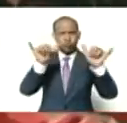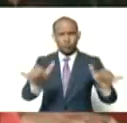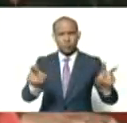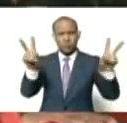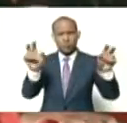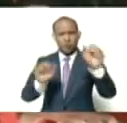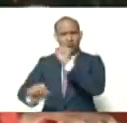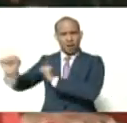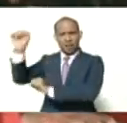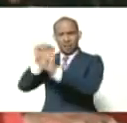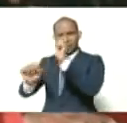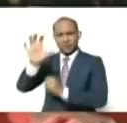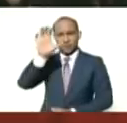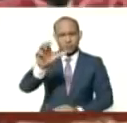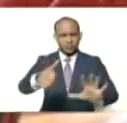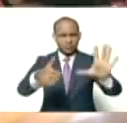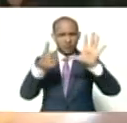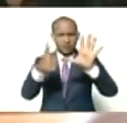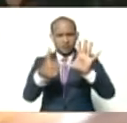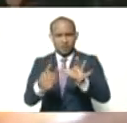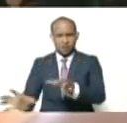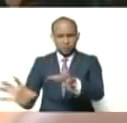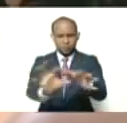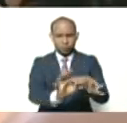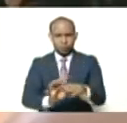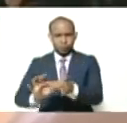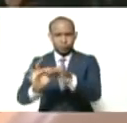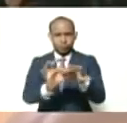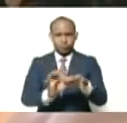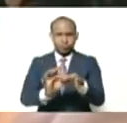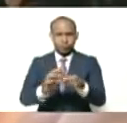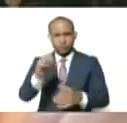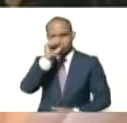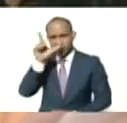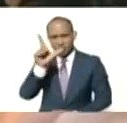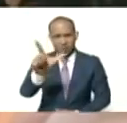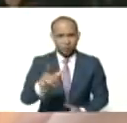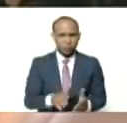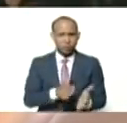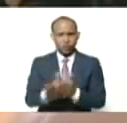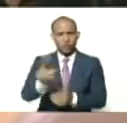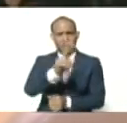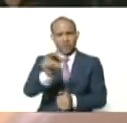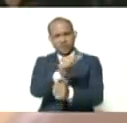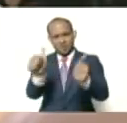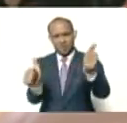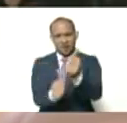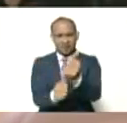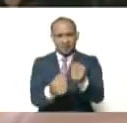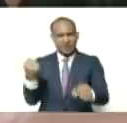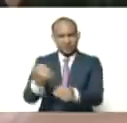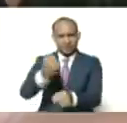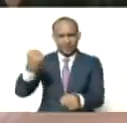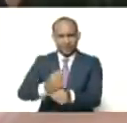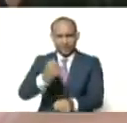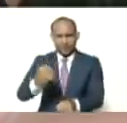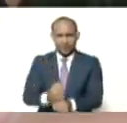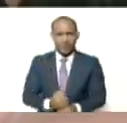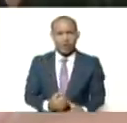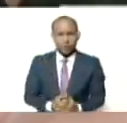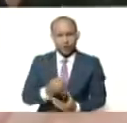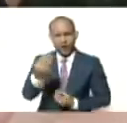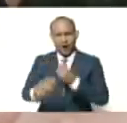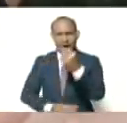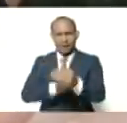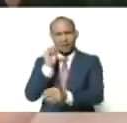nación. Sexto, vincular a nuestro partido a través de la vicepresidencia de la clase obrera en el resguardo